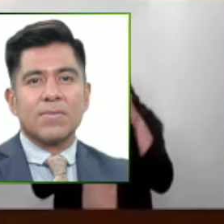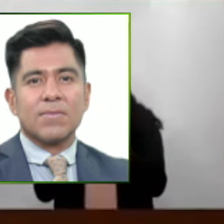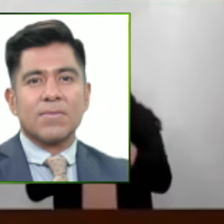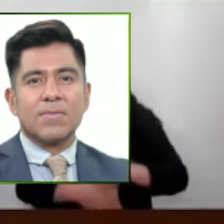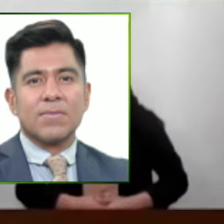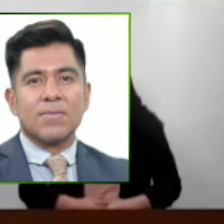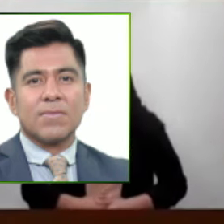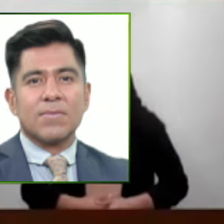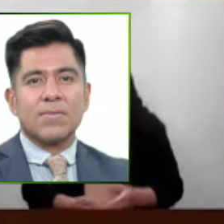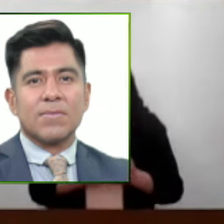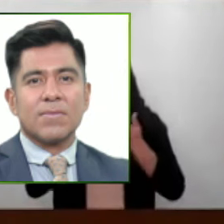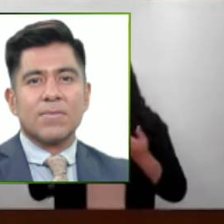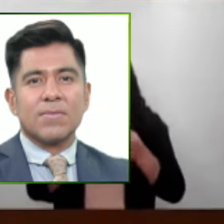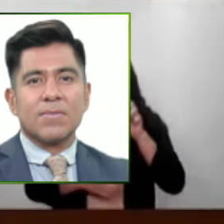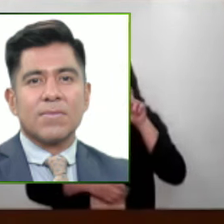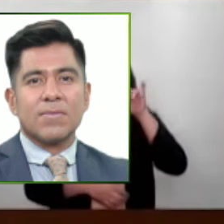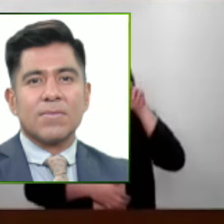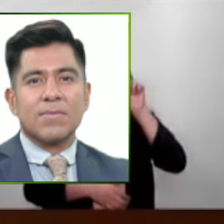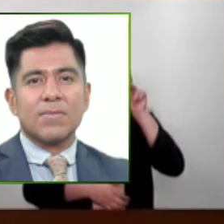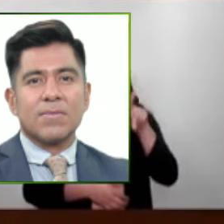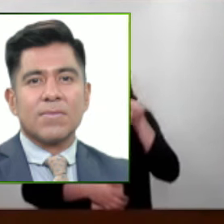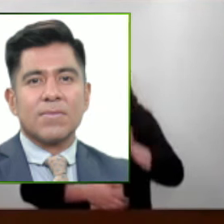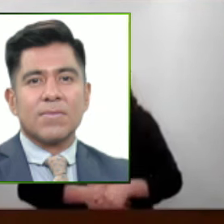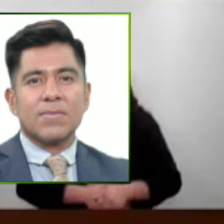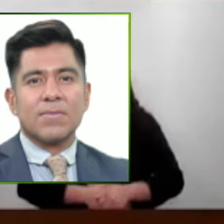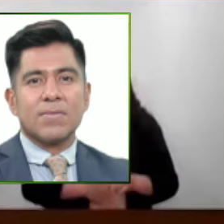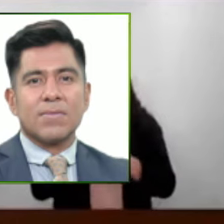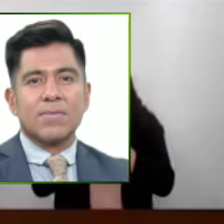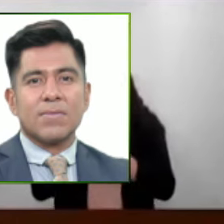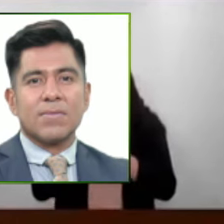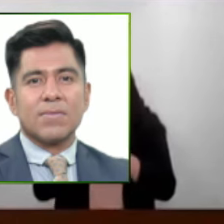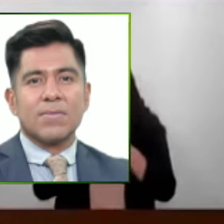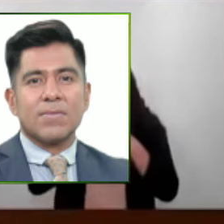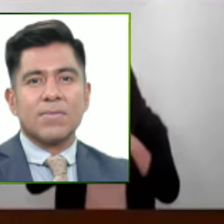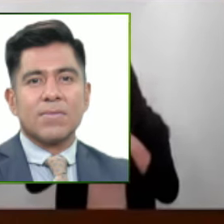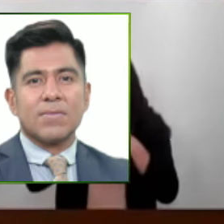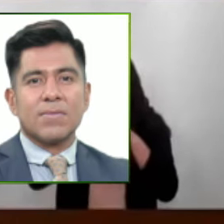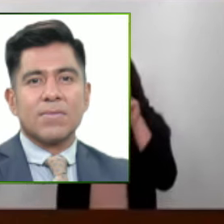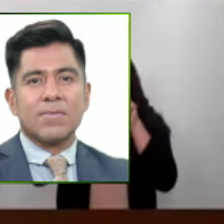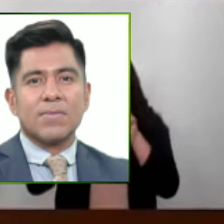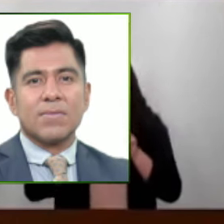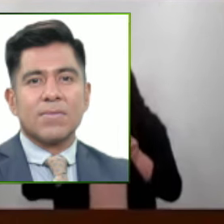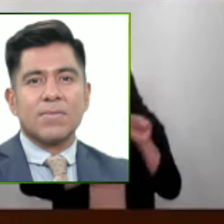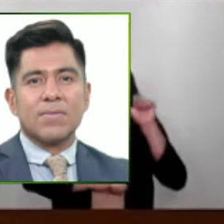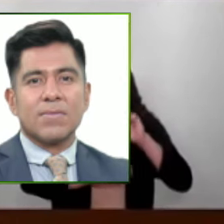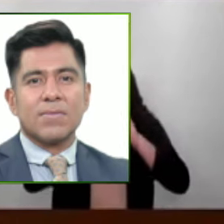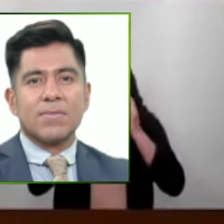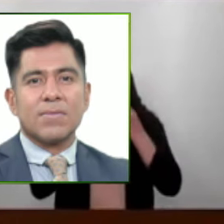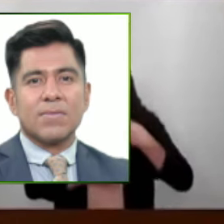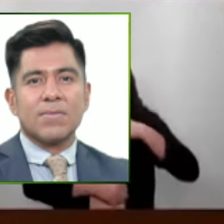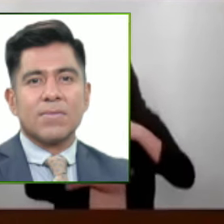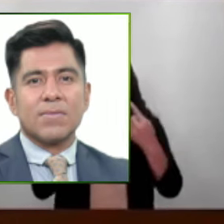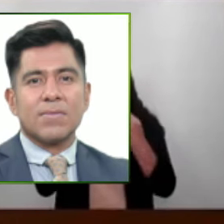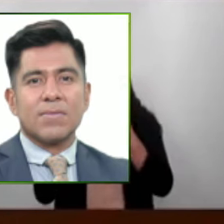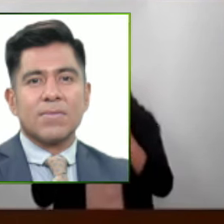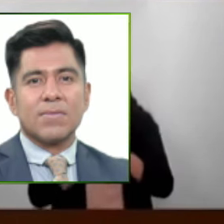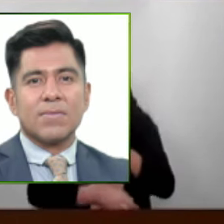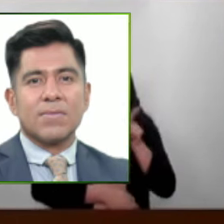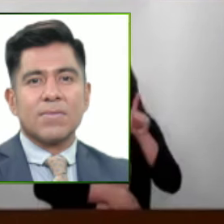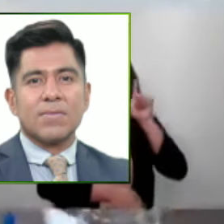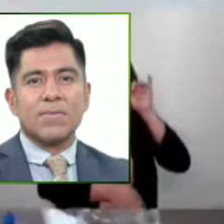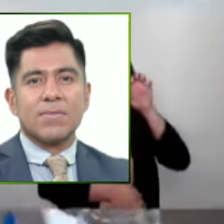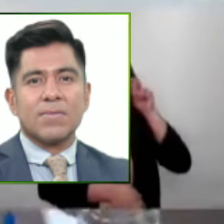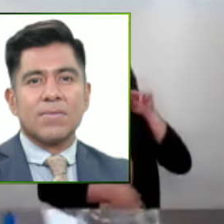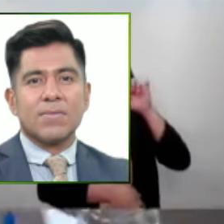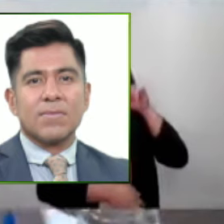el que se basó el Tribunal Electoral de la Ciudad de México el pasado 31 de agosto para determinar la nulidad de la elección. Es decir, la sala regional